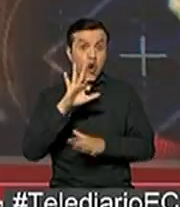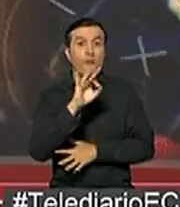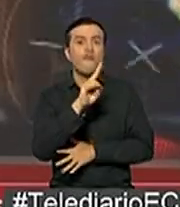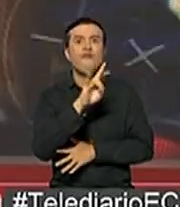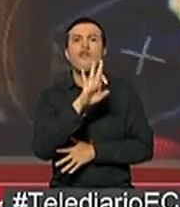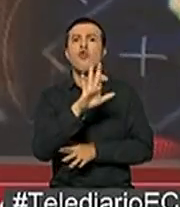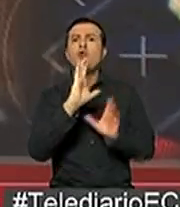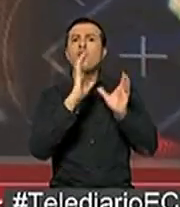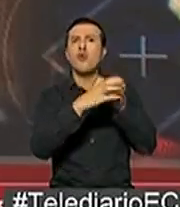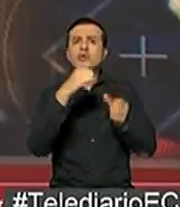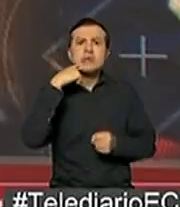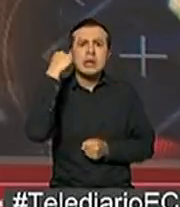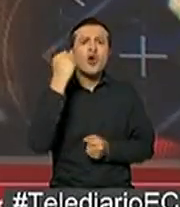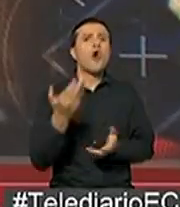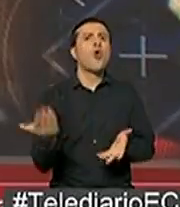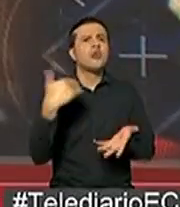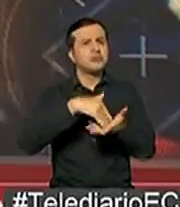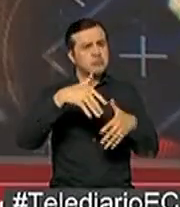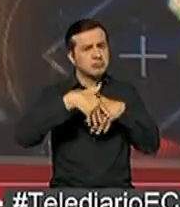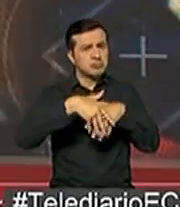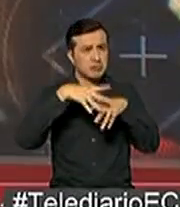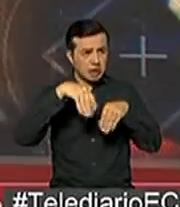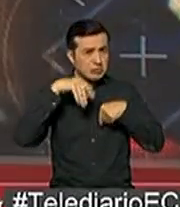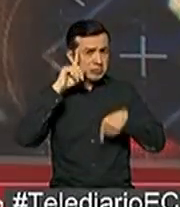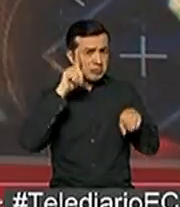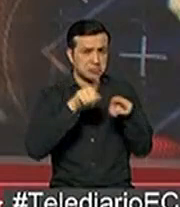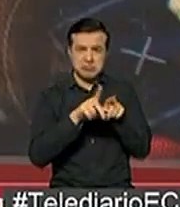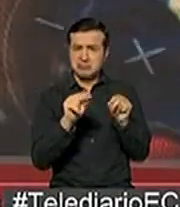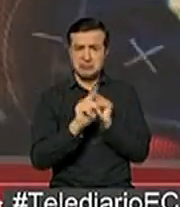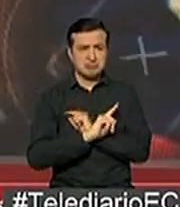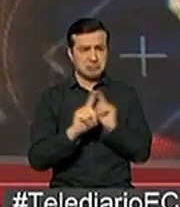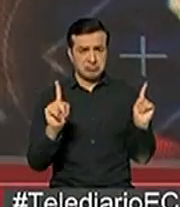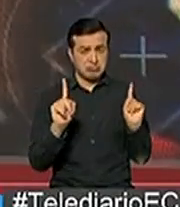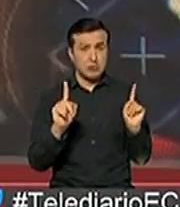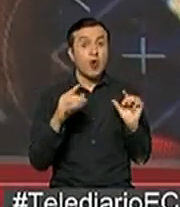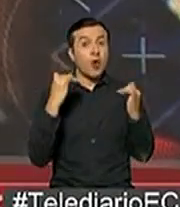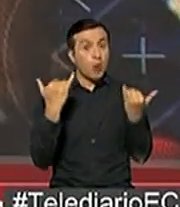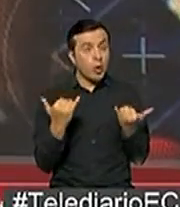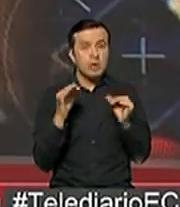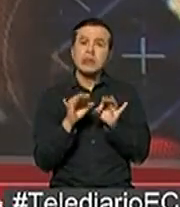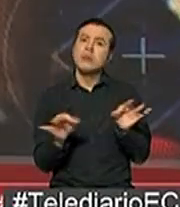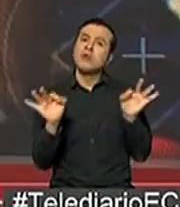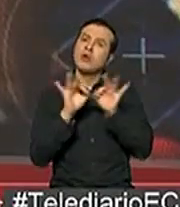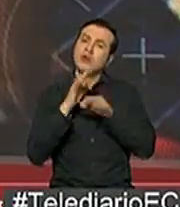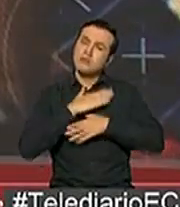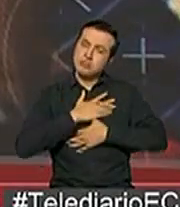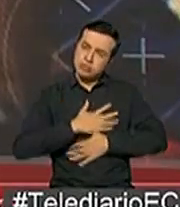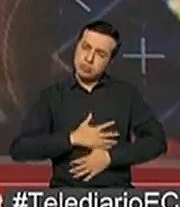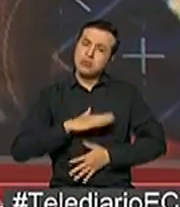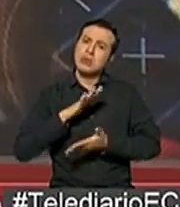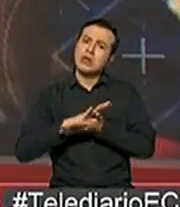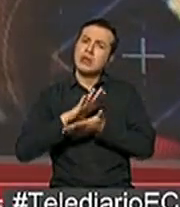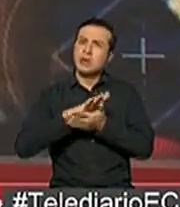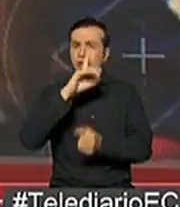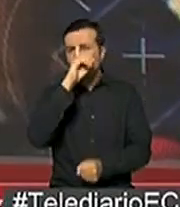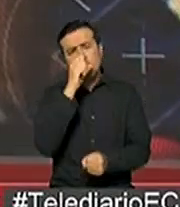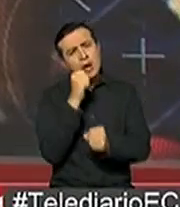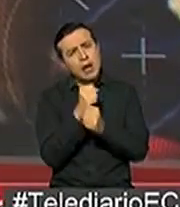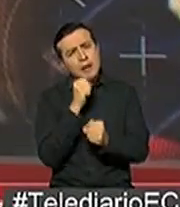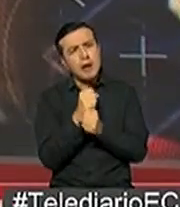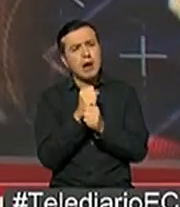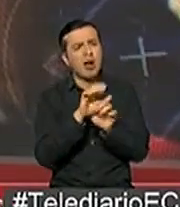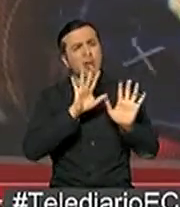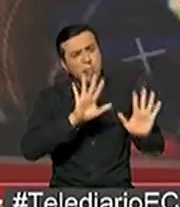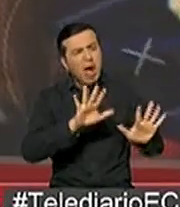y una nueva paralización para finales del presente mes dicen que es momento para la tranquilidad para trabajar y no para la convulsión y el